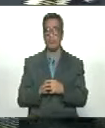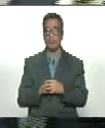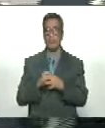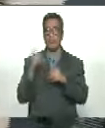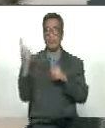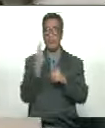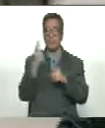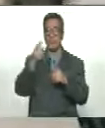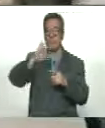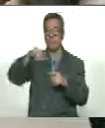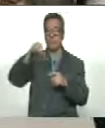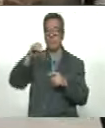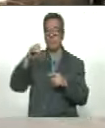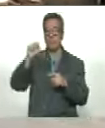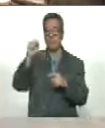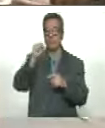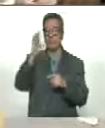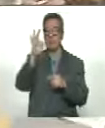Prevenido Jesús Faría.